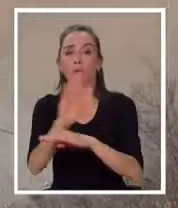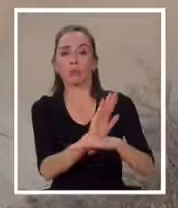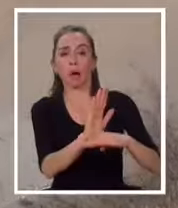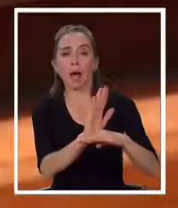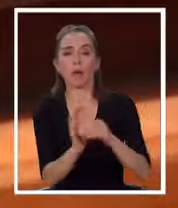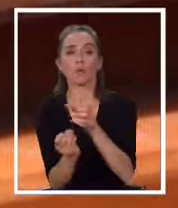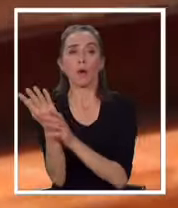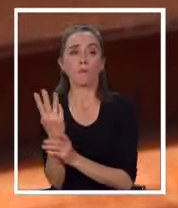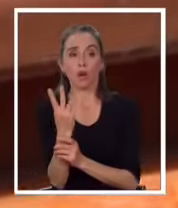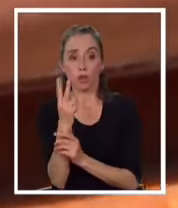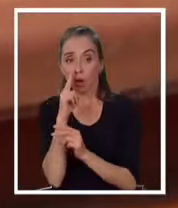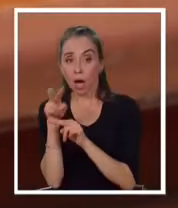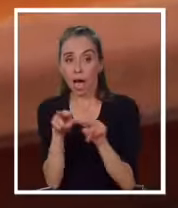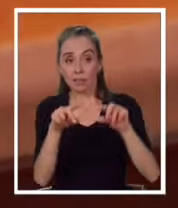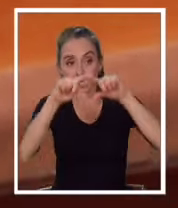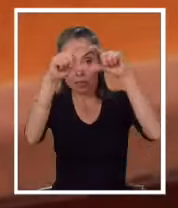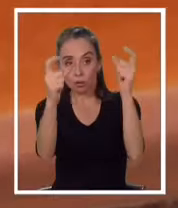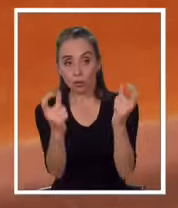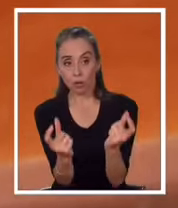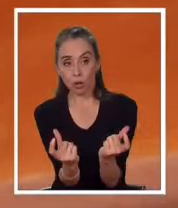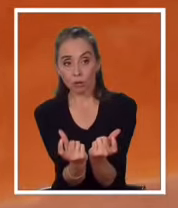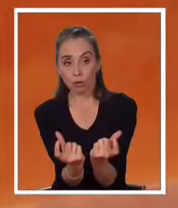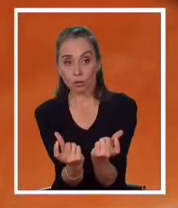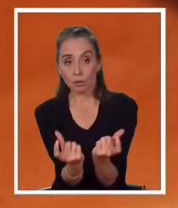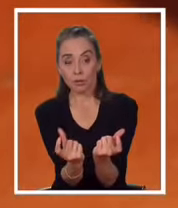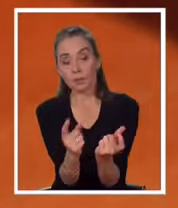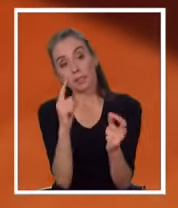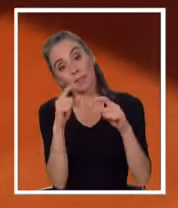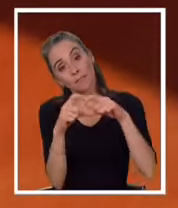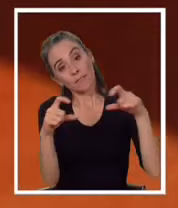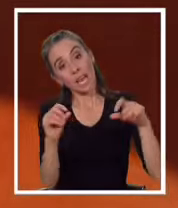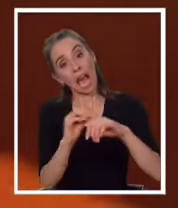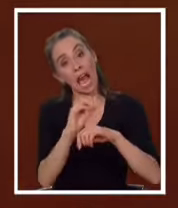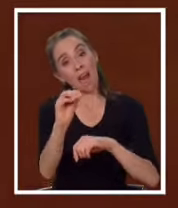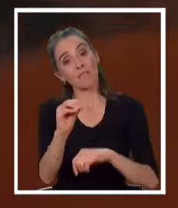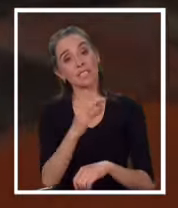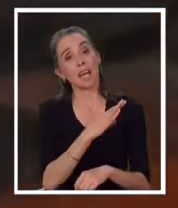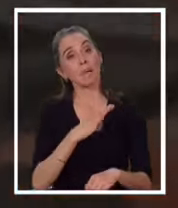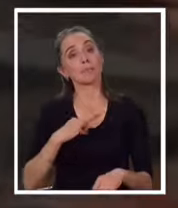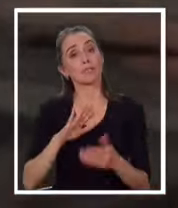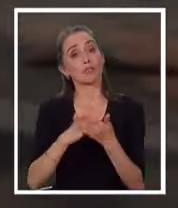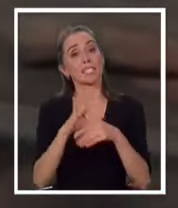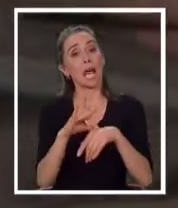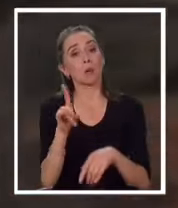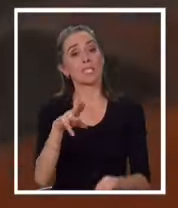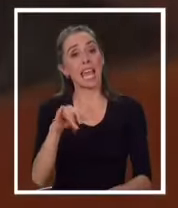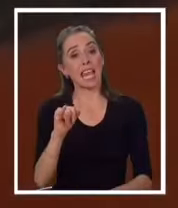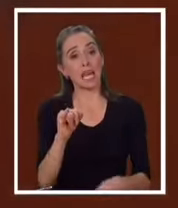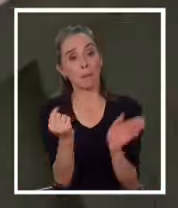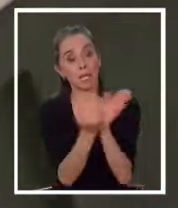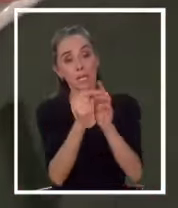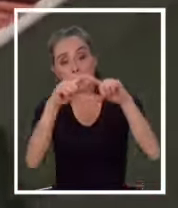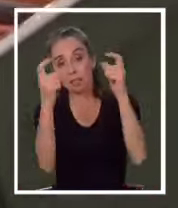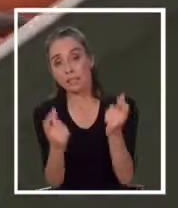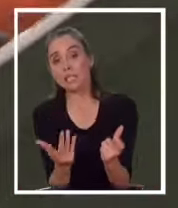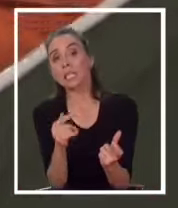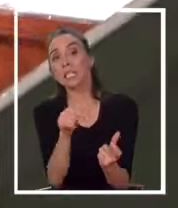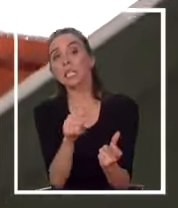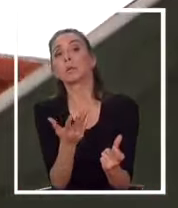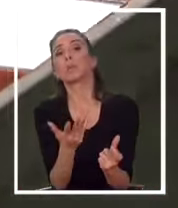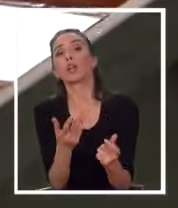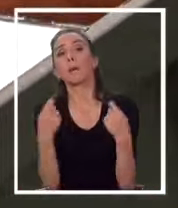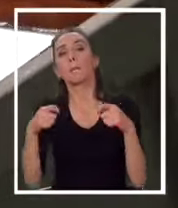atención. Están envueltas y marcadas con una cinta de advertencia de la Seremi de Salud. Todavía no sabemos por qué